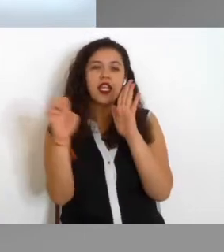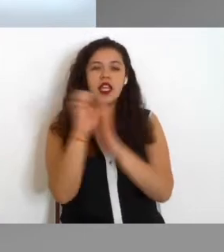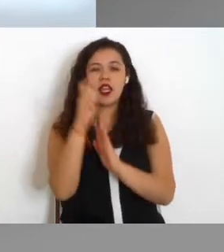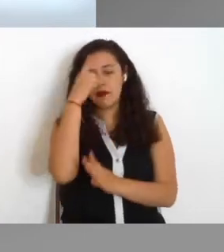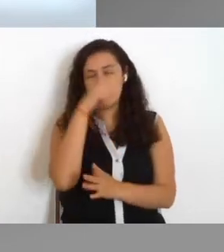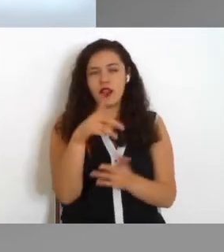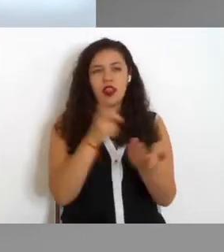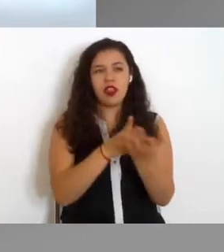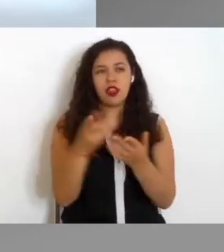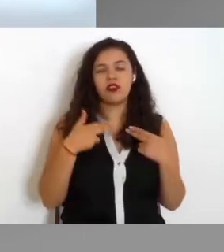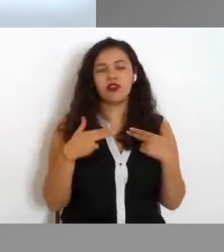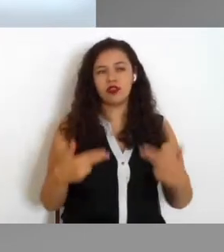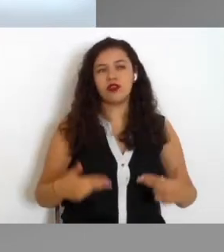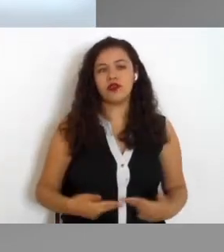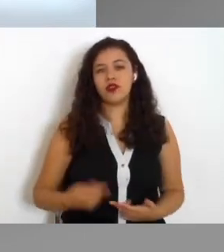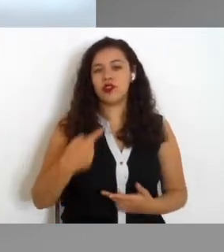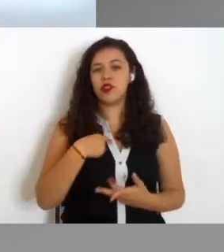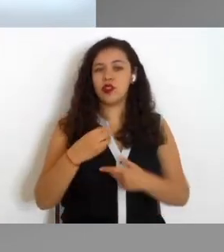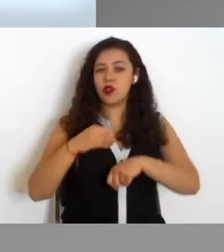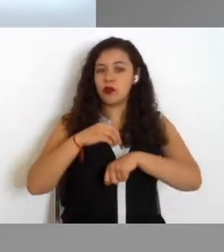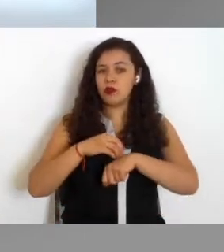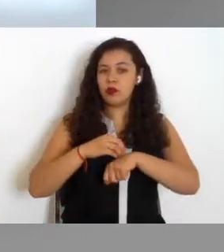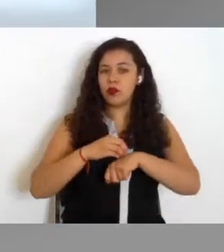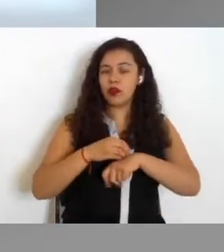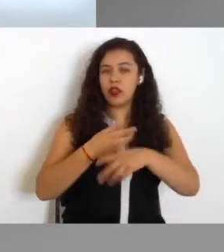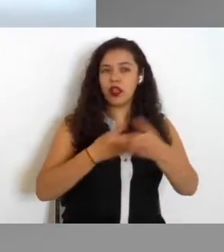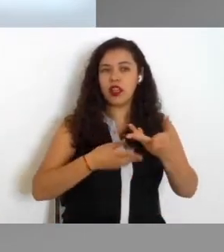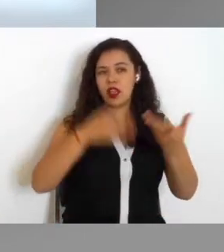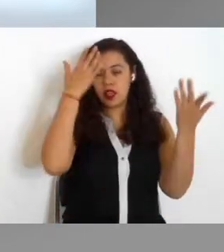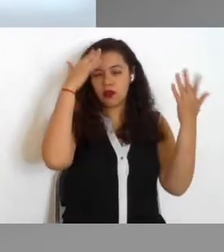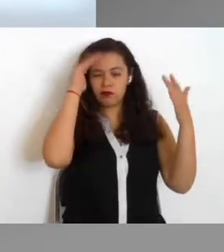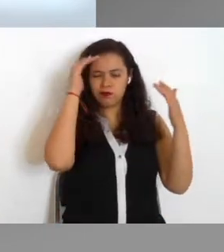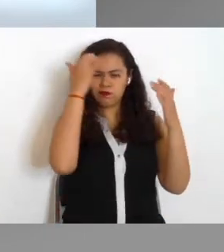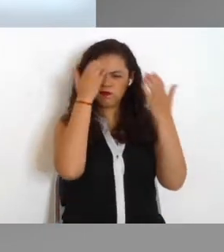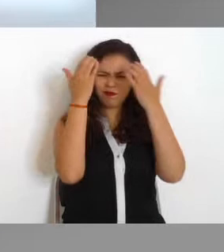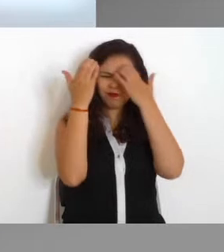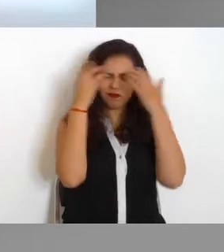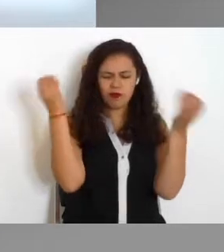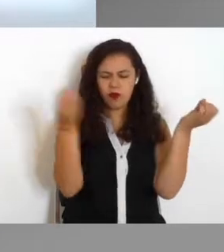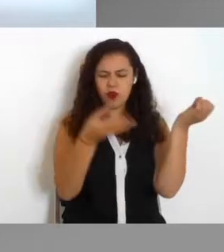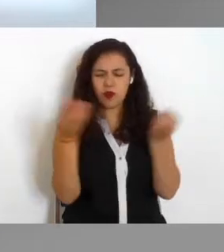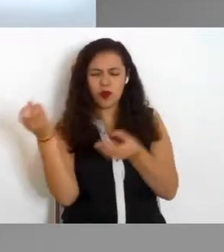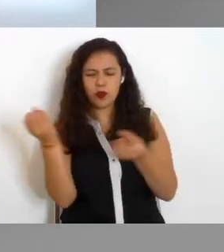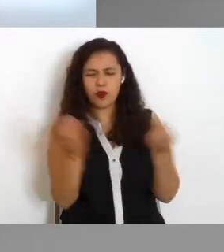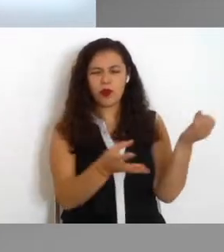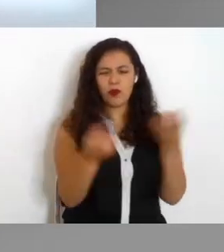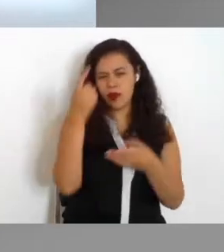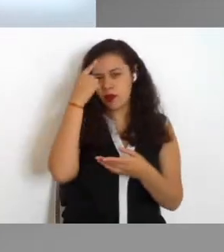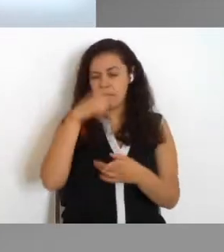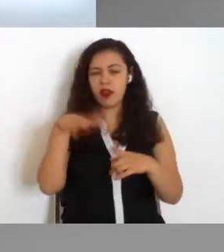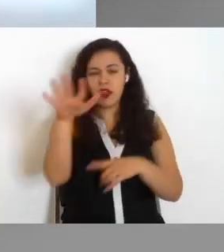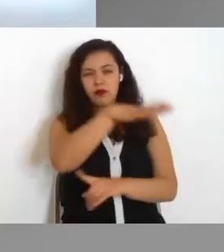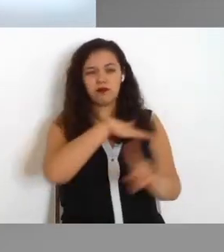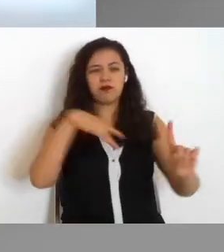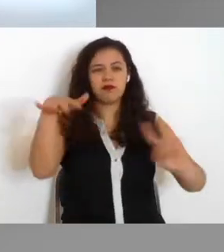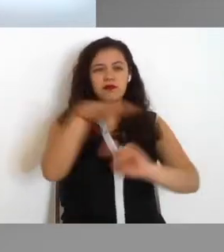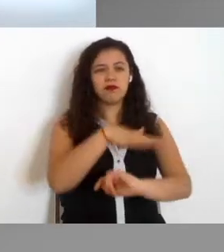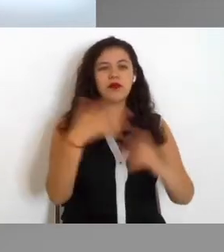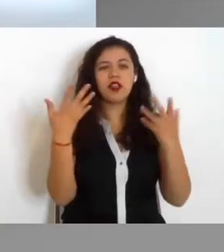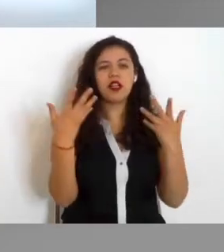de las posibilidades de establecer este gran intercambio de saberes en aras de impactar la realidad y no solo de